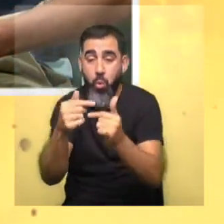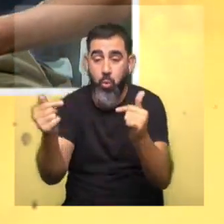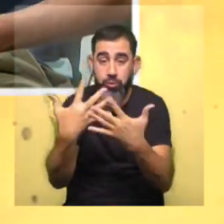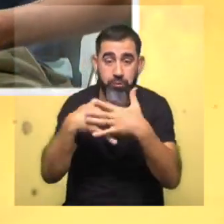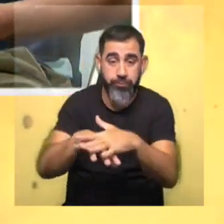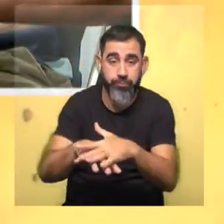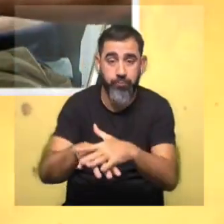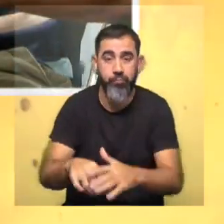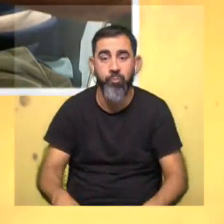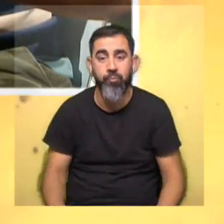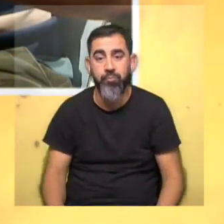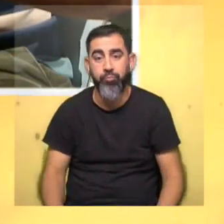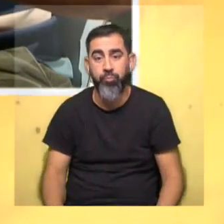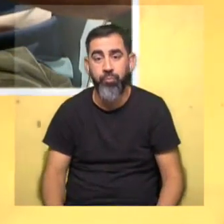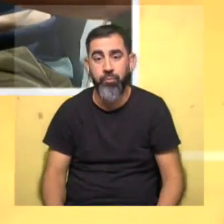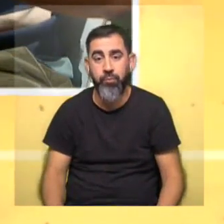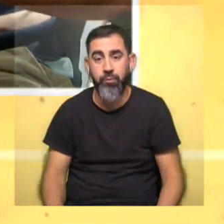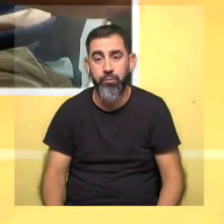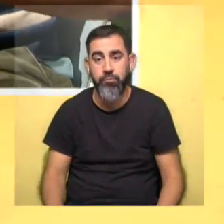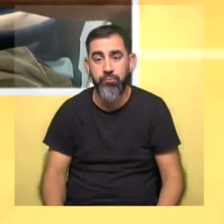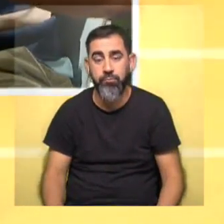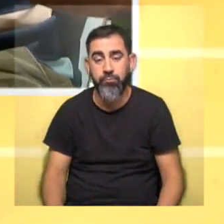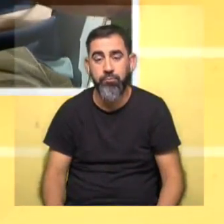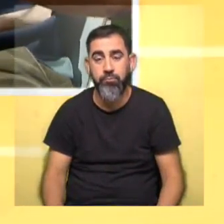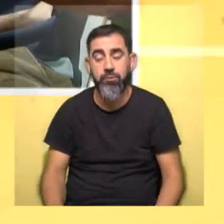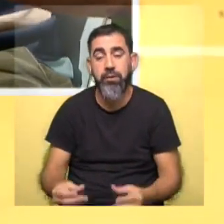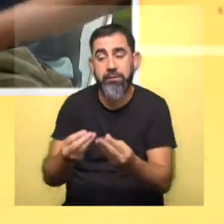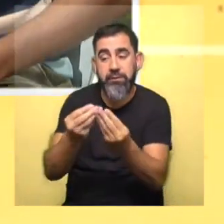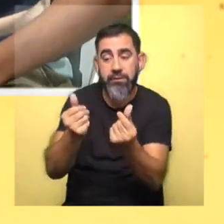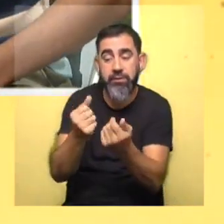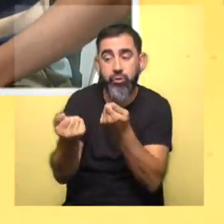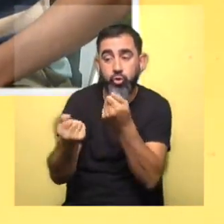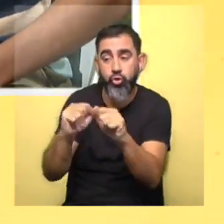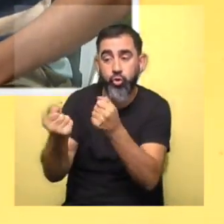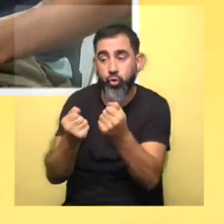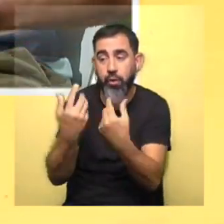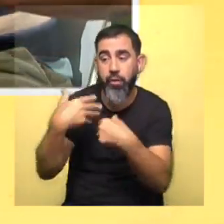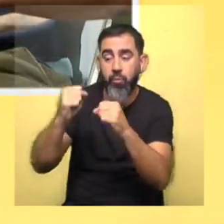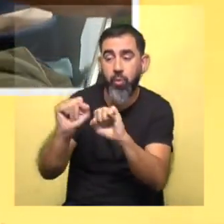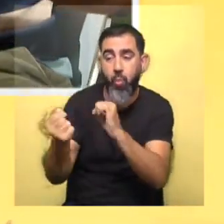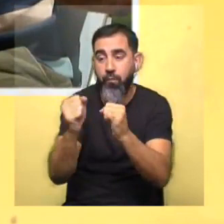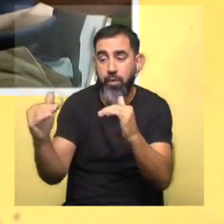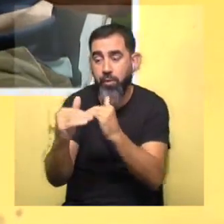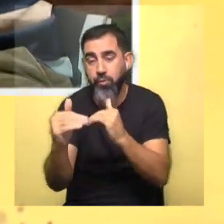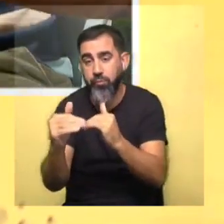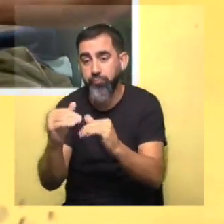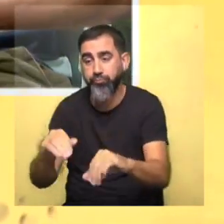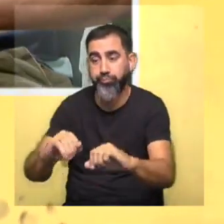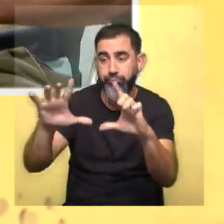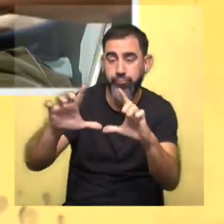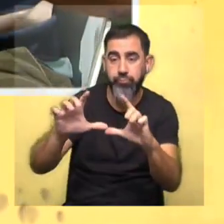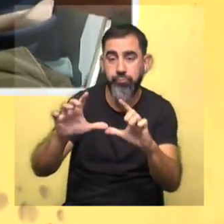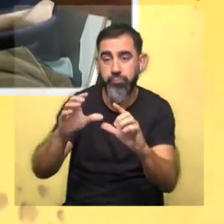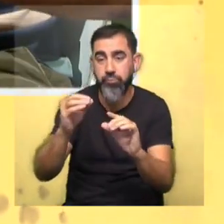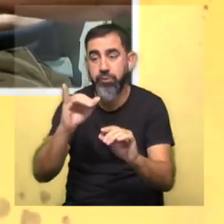y que tiene un dispositivo, un sensor de movimiento, que tiene varias configuraciones,